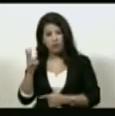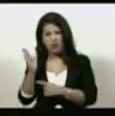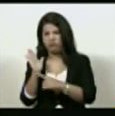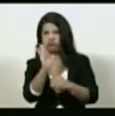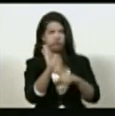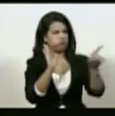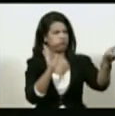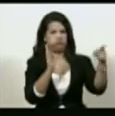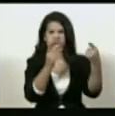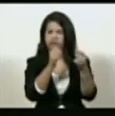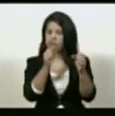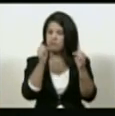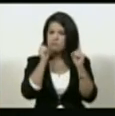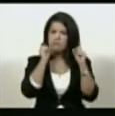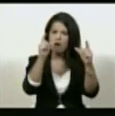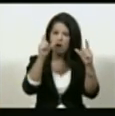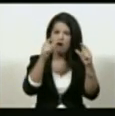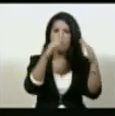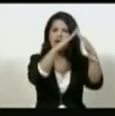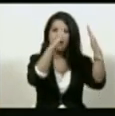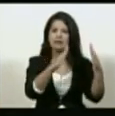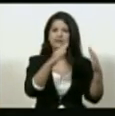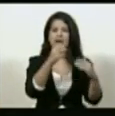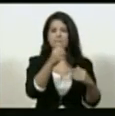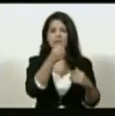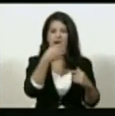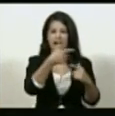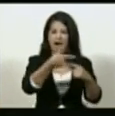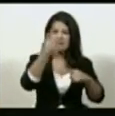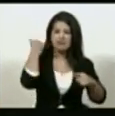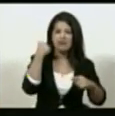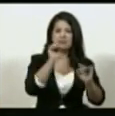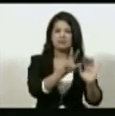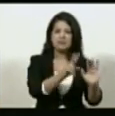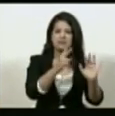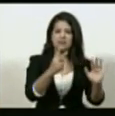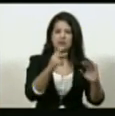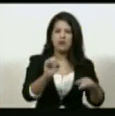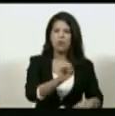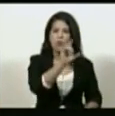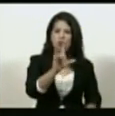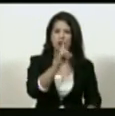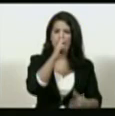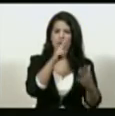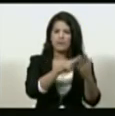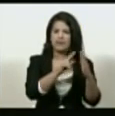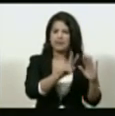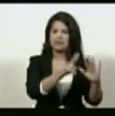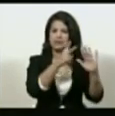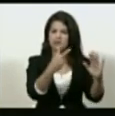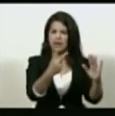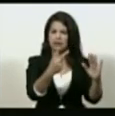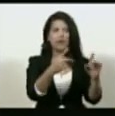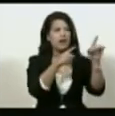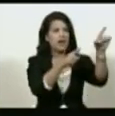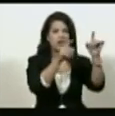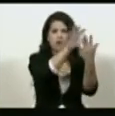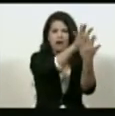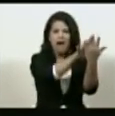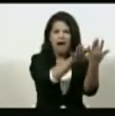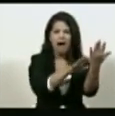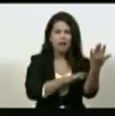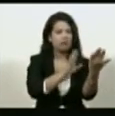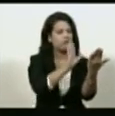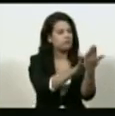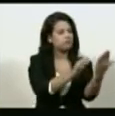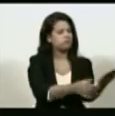insólito comunicado publicado por la Casa Blanca el día de ayer, 17 de julio del 2017. Se trata de un documento